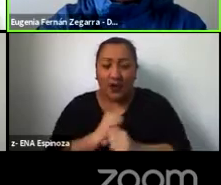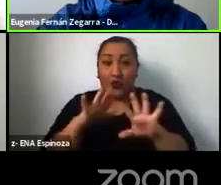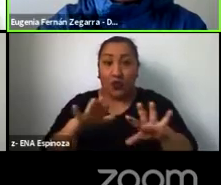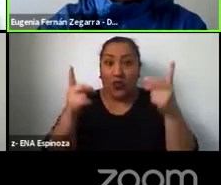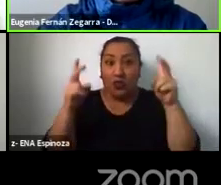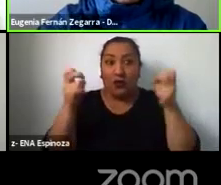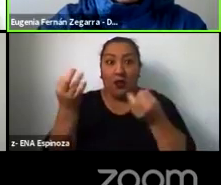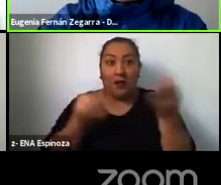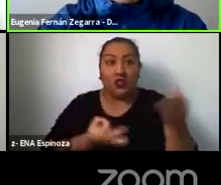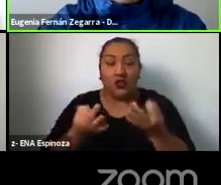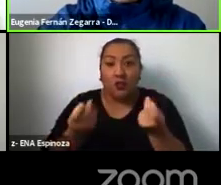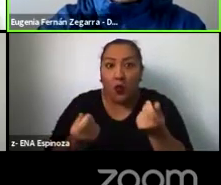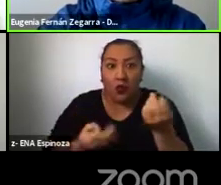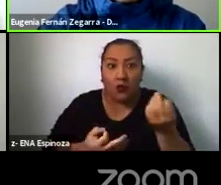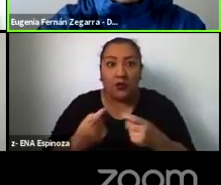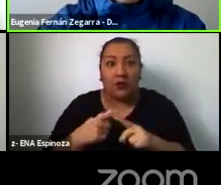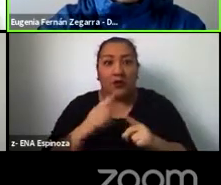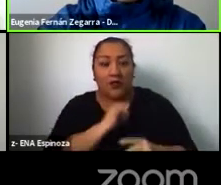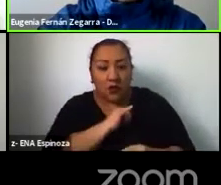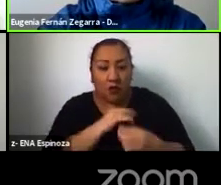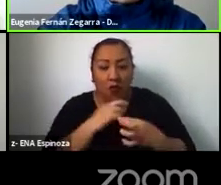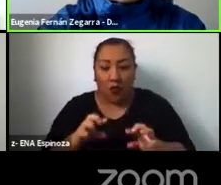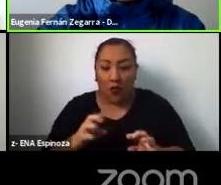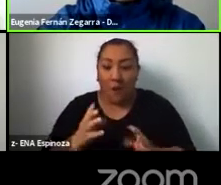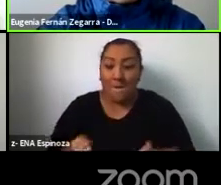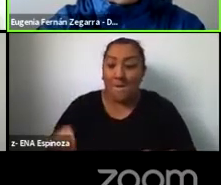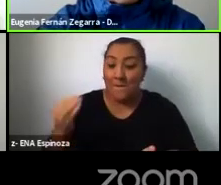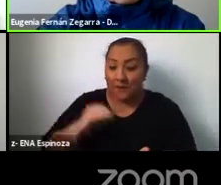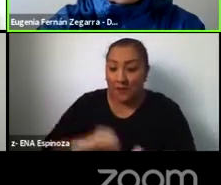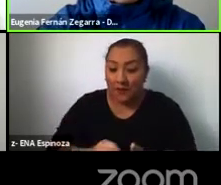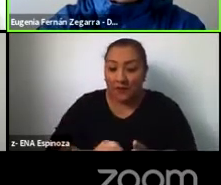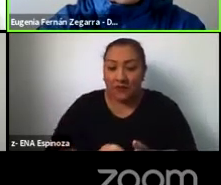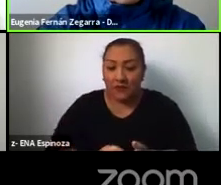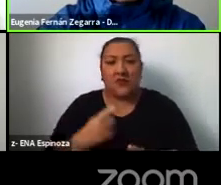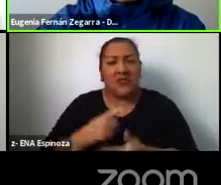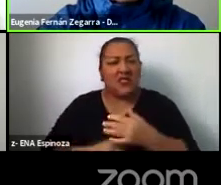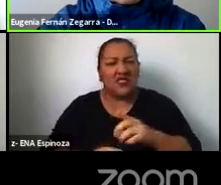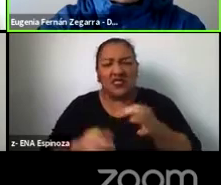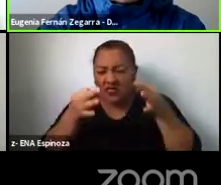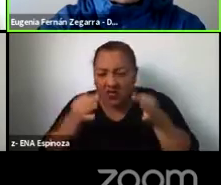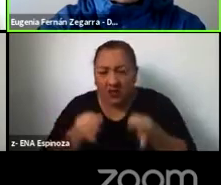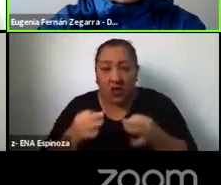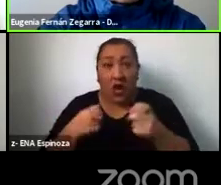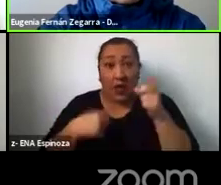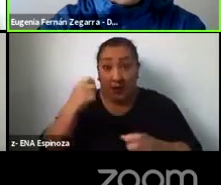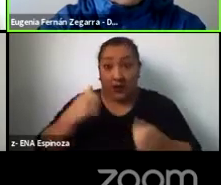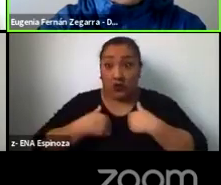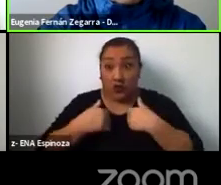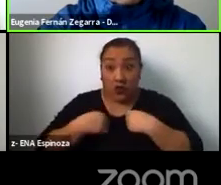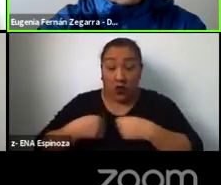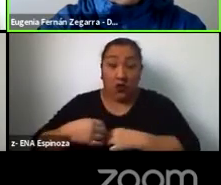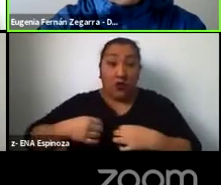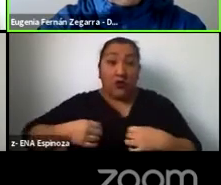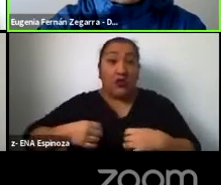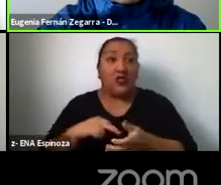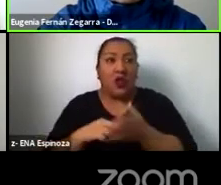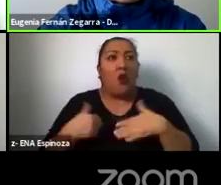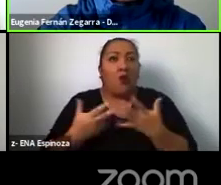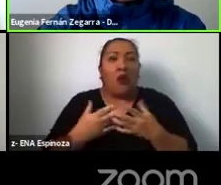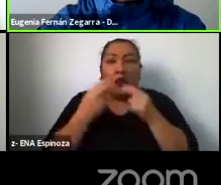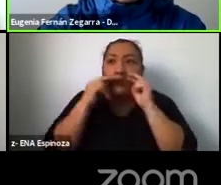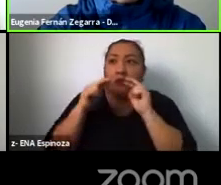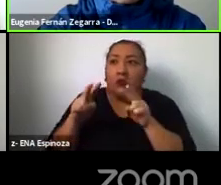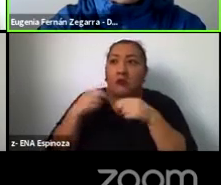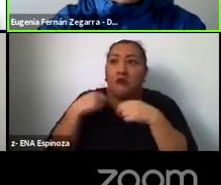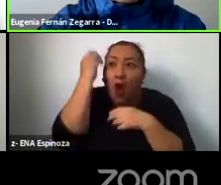diversas instituciones públicas, sino las condiciones que aseguren que como ciudadanos y ciudadanas en ejercicio podamos formarnos una